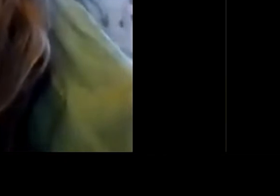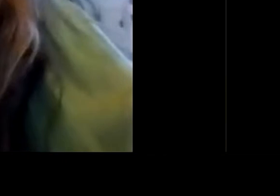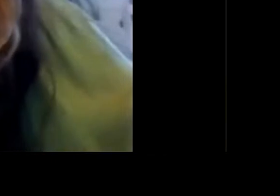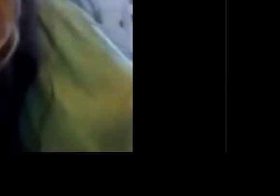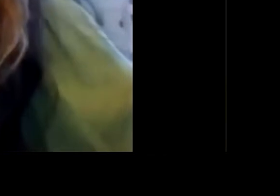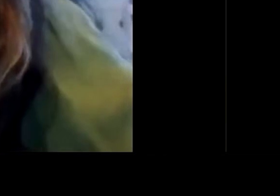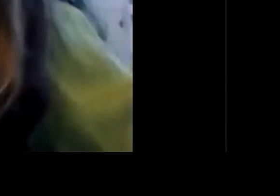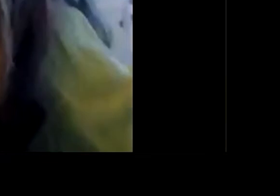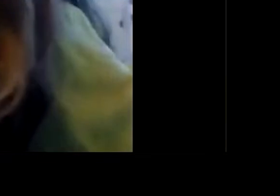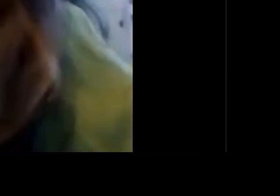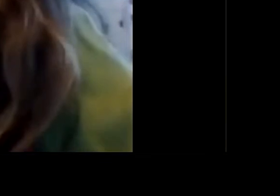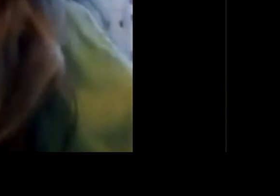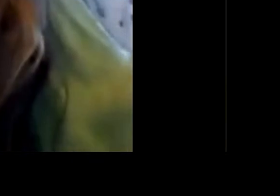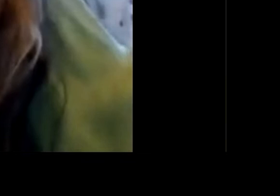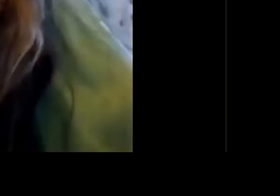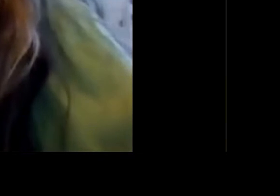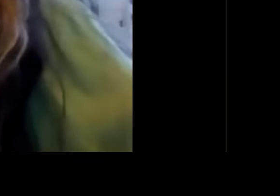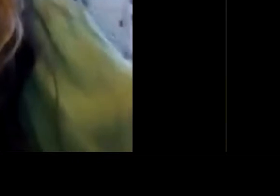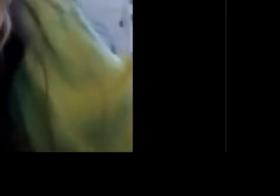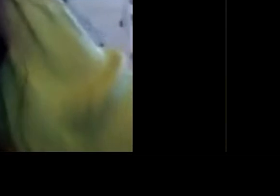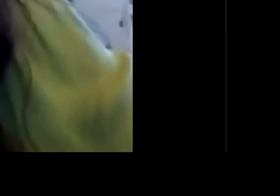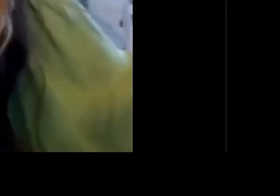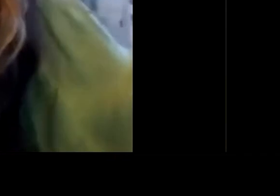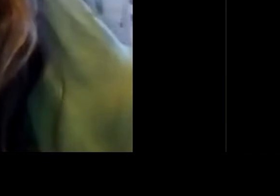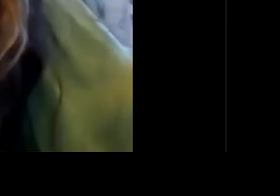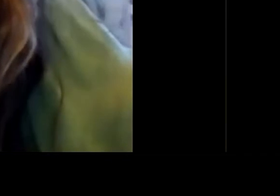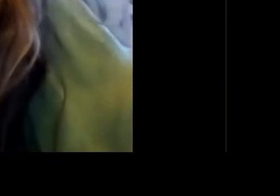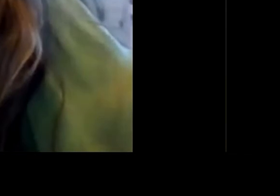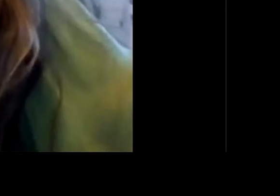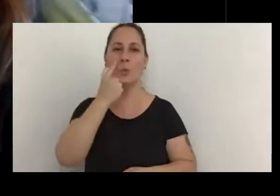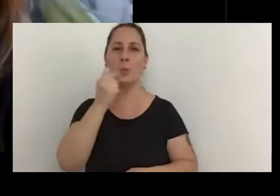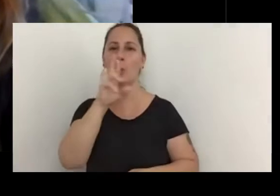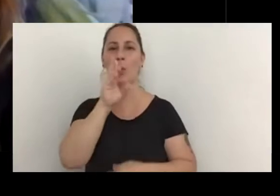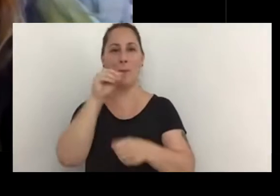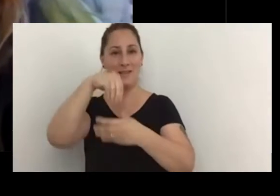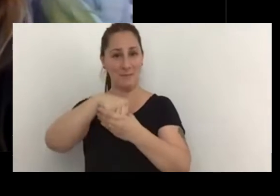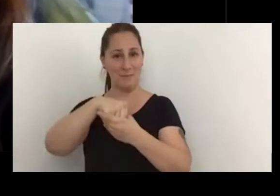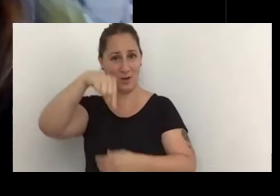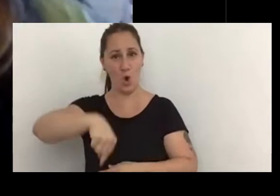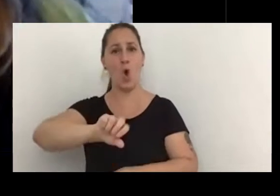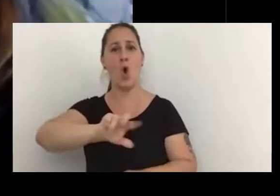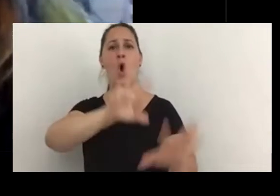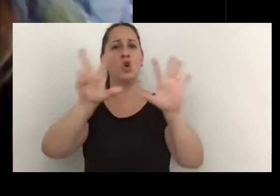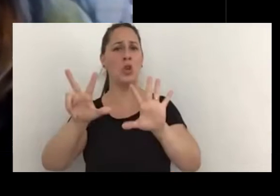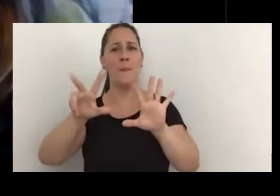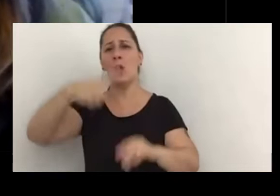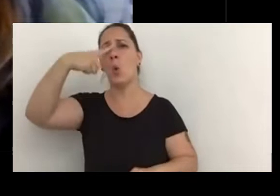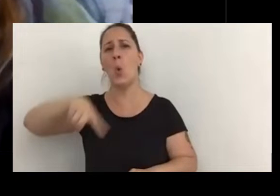Ahora sí, la formalidad. Bueno, buenas tardes a todas y a todos los participantes del día de hoy en esta octava y última